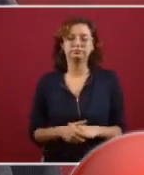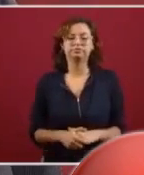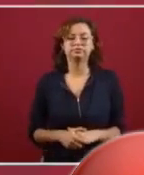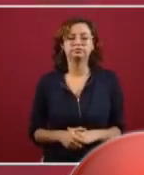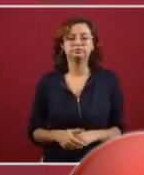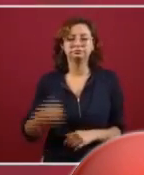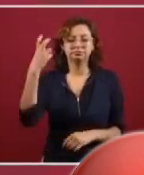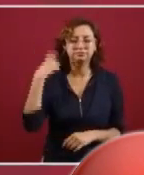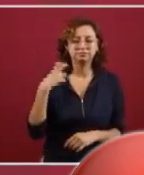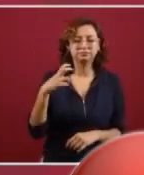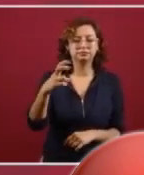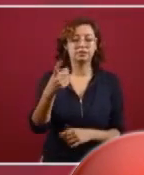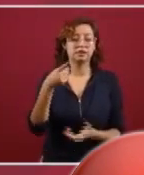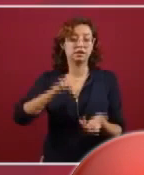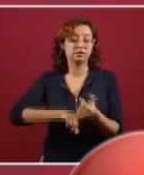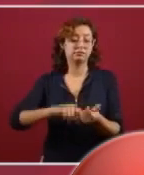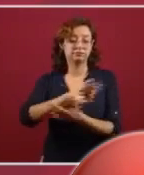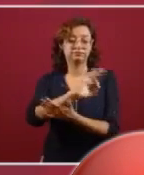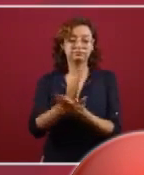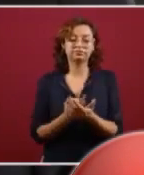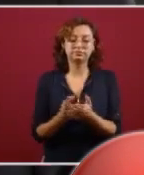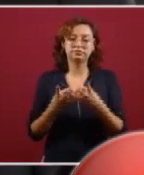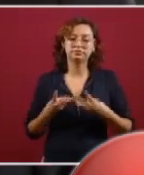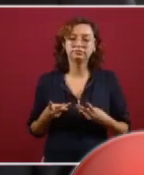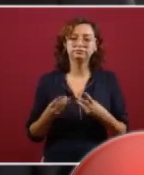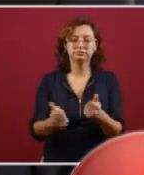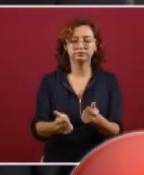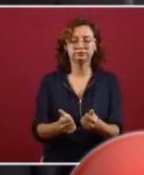se cobró una factura de